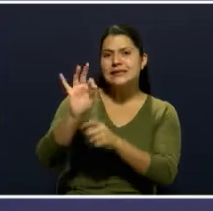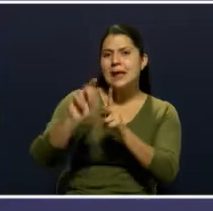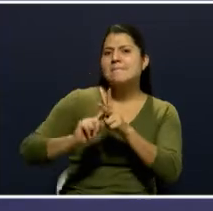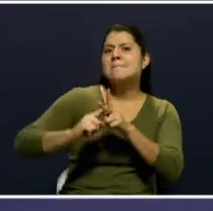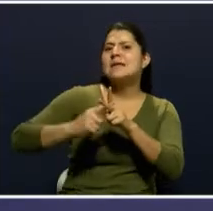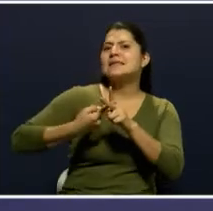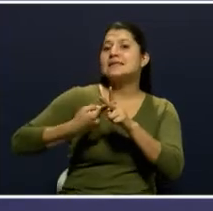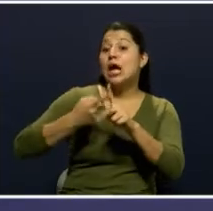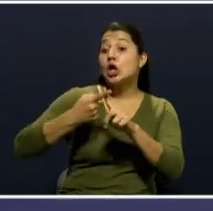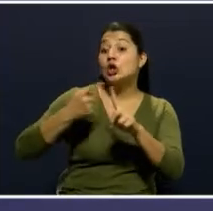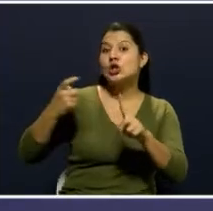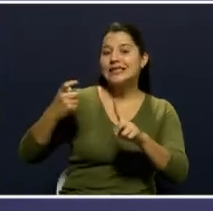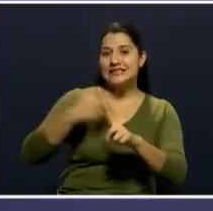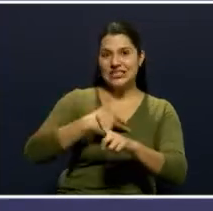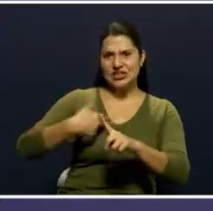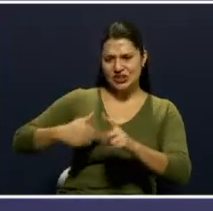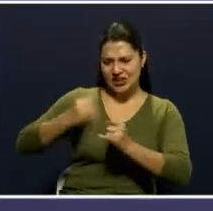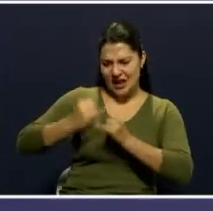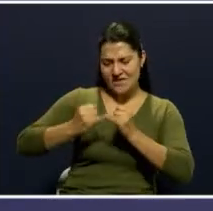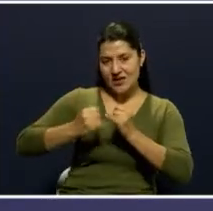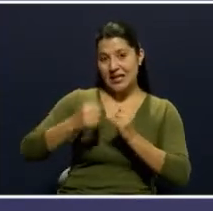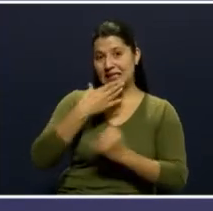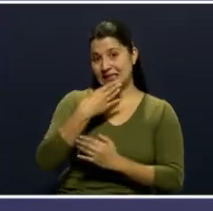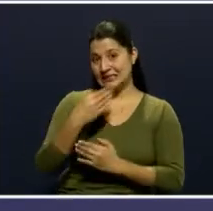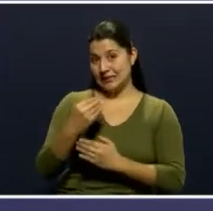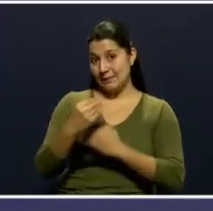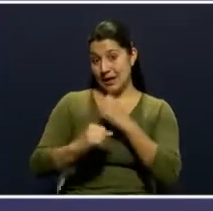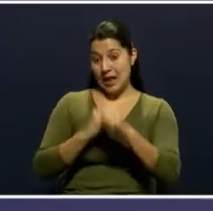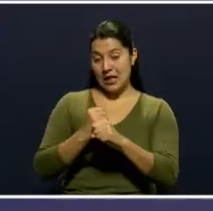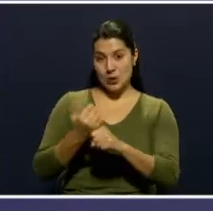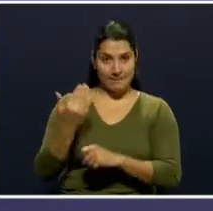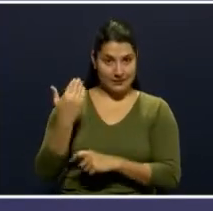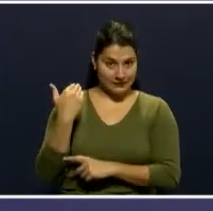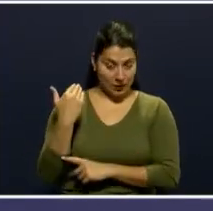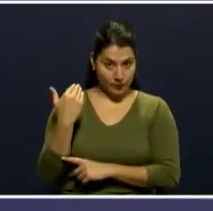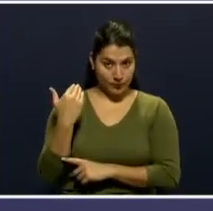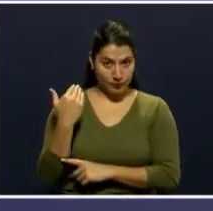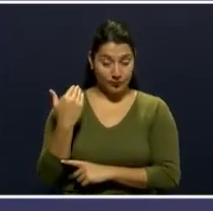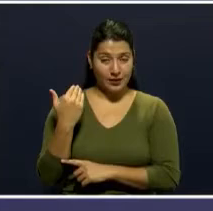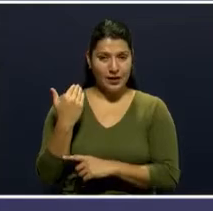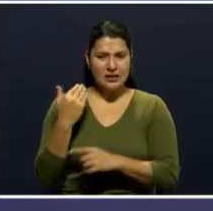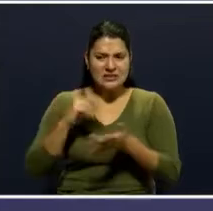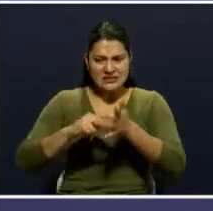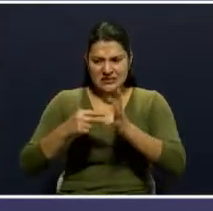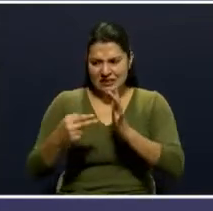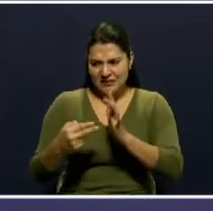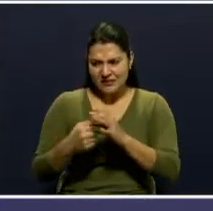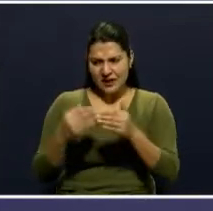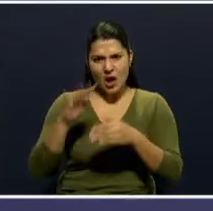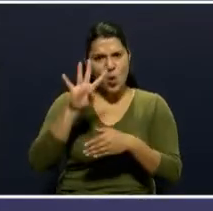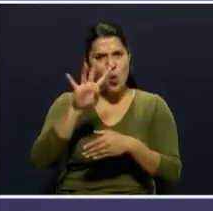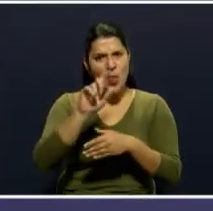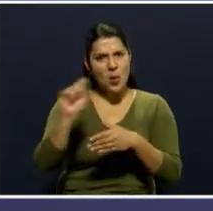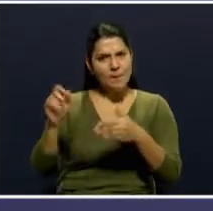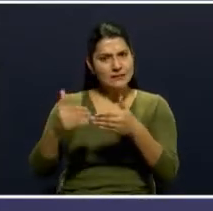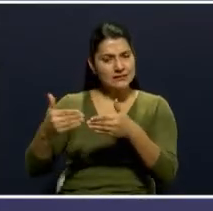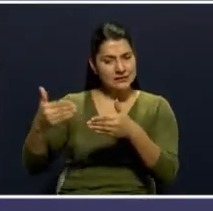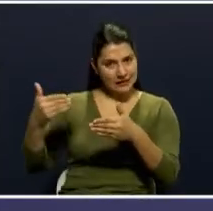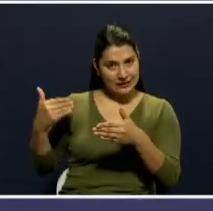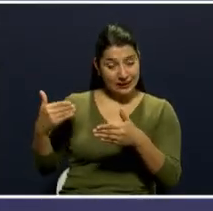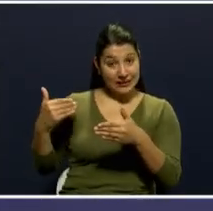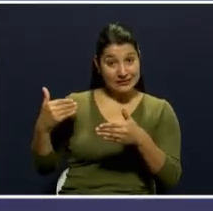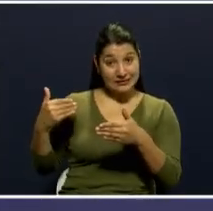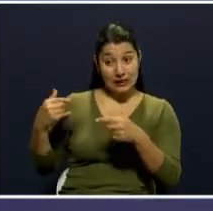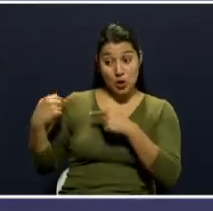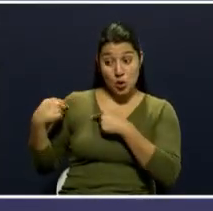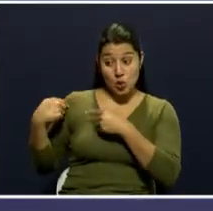llegar desde China a finales de diciembre pasado, es decir, hace apenas 4 meses. En estos